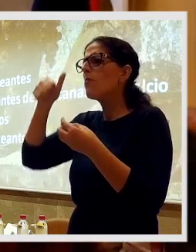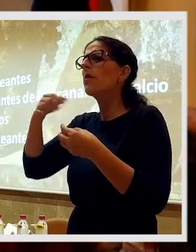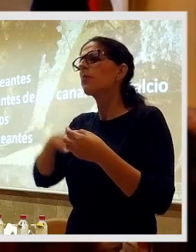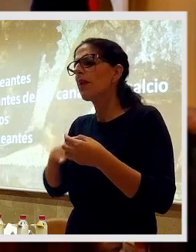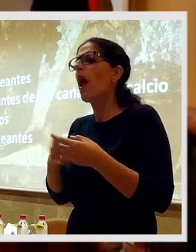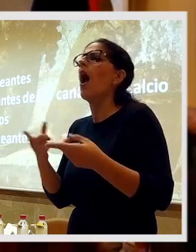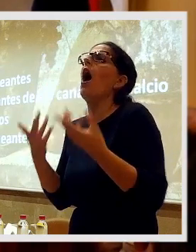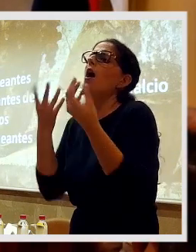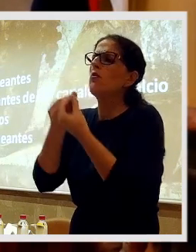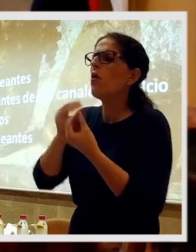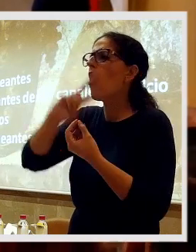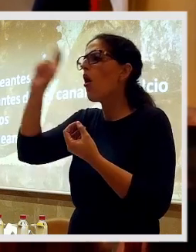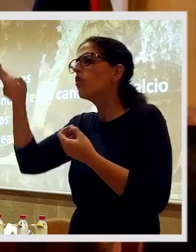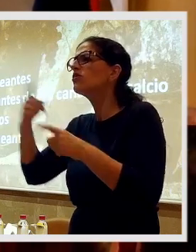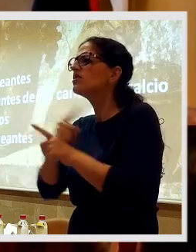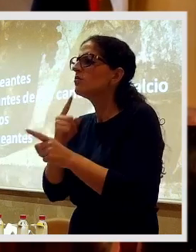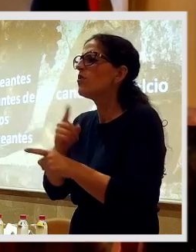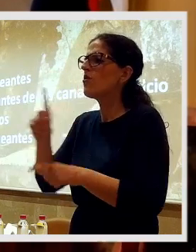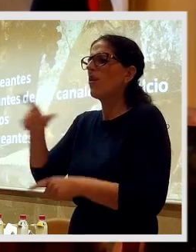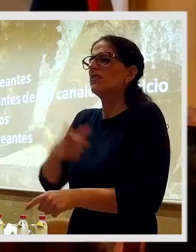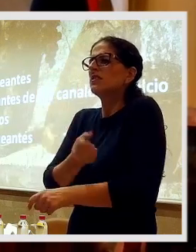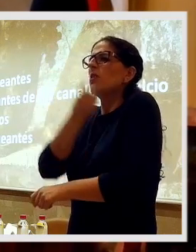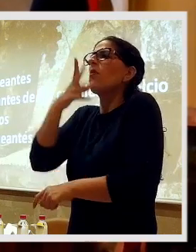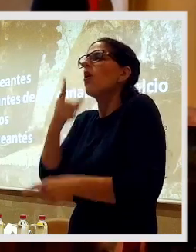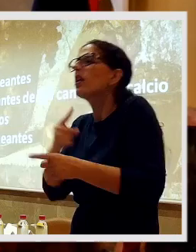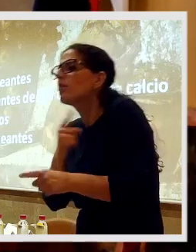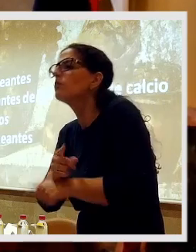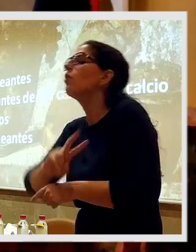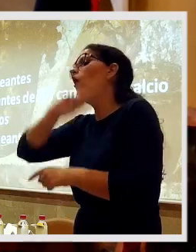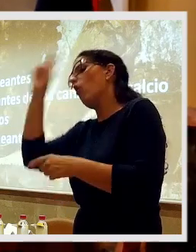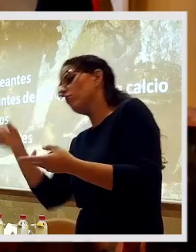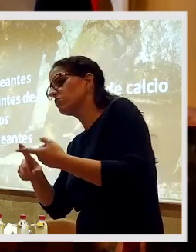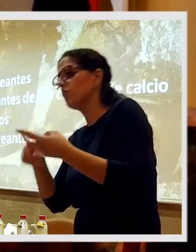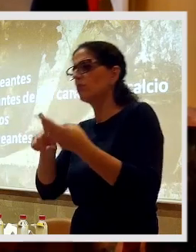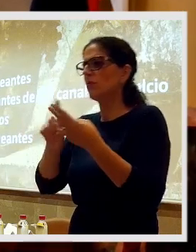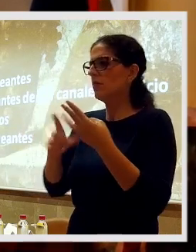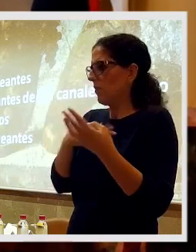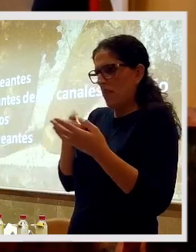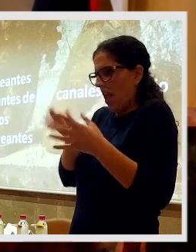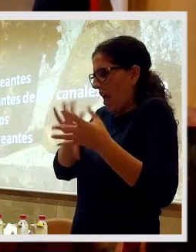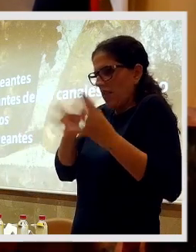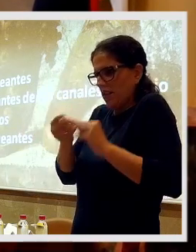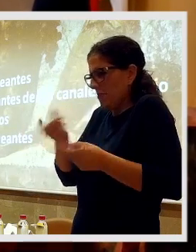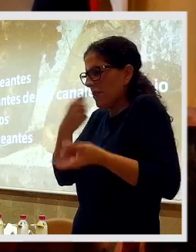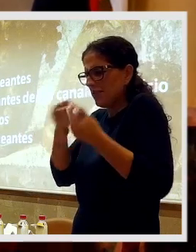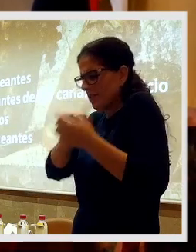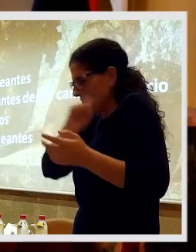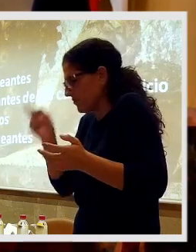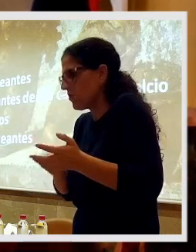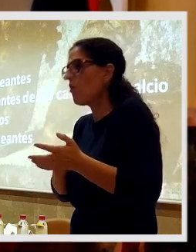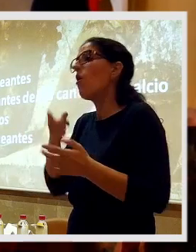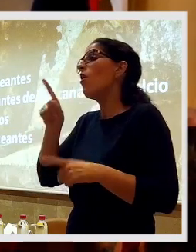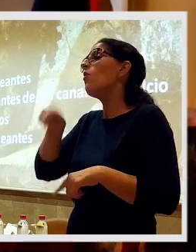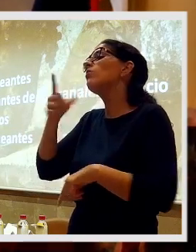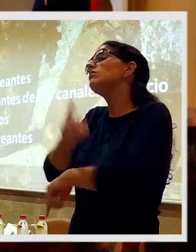próstata, alfa-bloqueante. Una persona nerviosita que tiene las pulsaciones altas, beta-bloqueante. Una mujer posmenopáusica que se hincha un poquito,